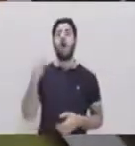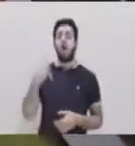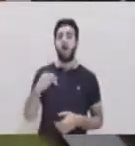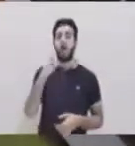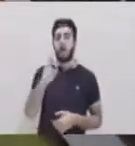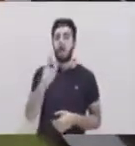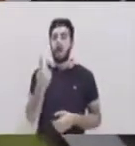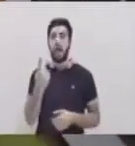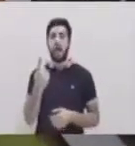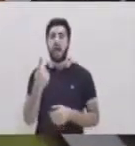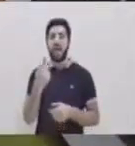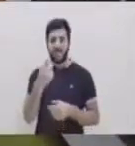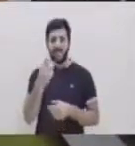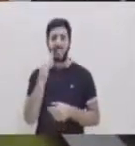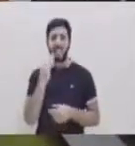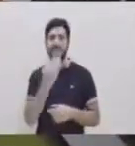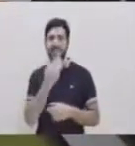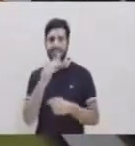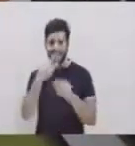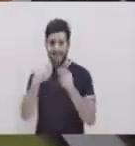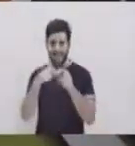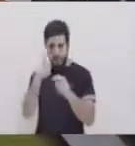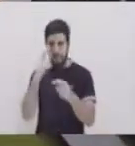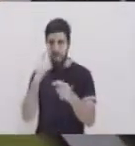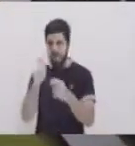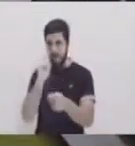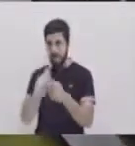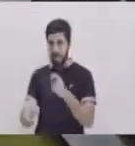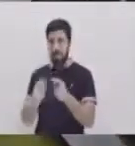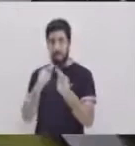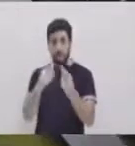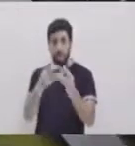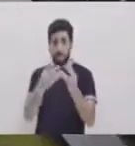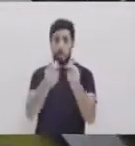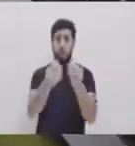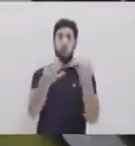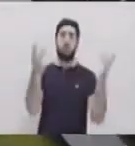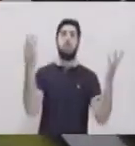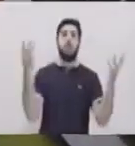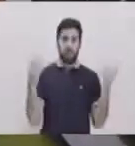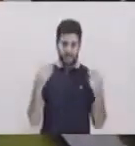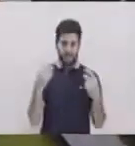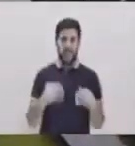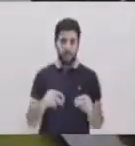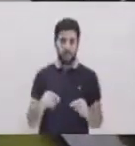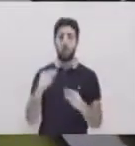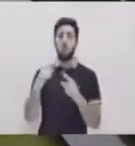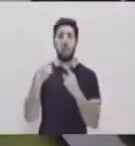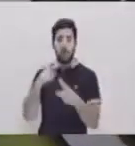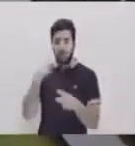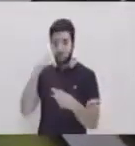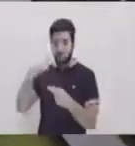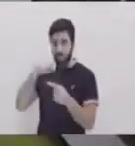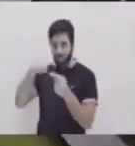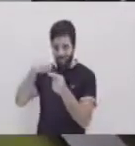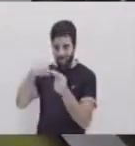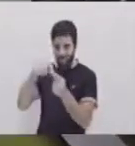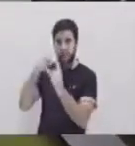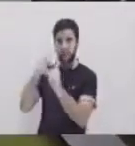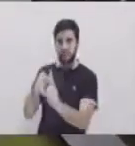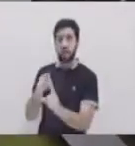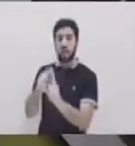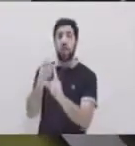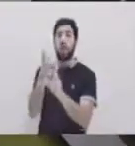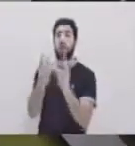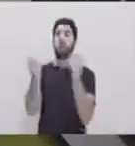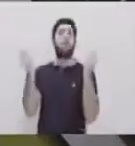la servilleta pues no se consuma? Porque normalmente si uno quema una servilleta pues se consume, ¿verdad? Pero ¿qué